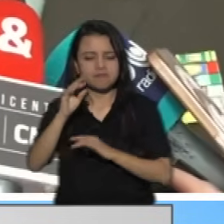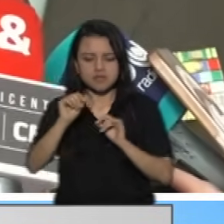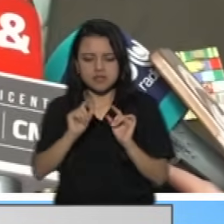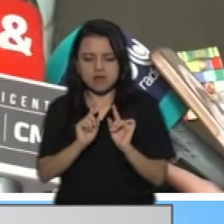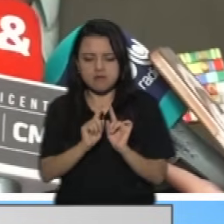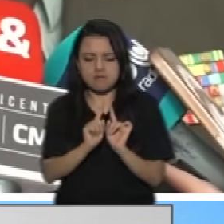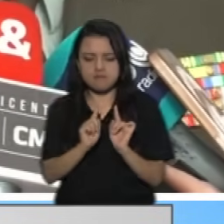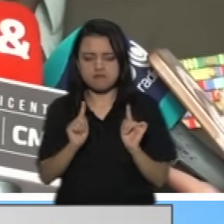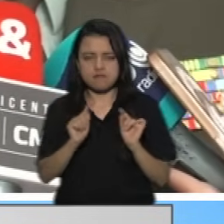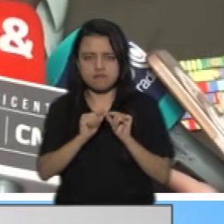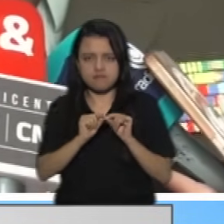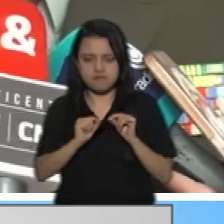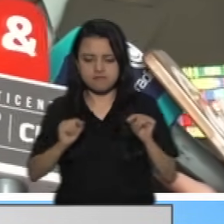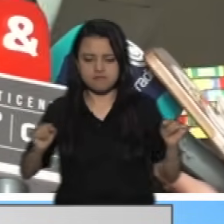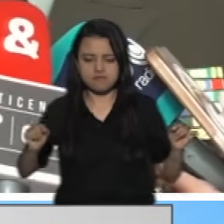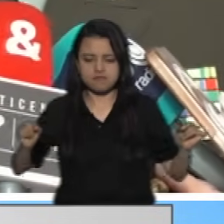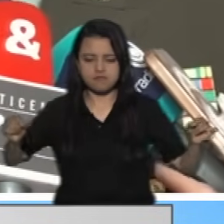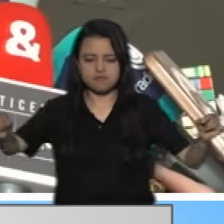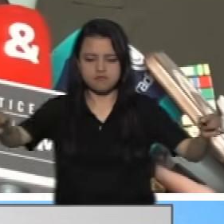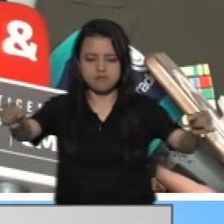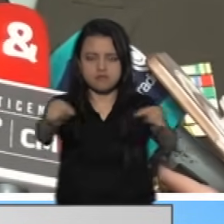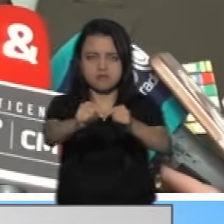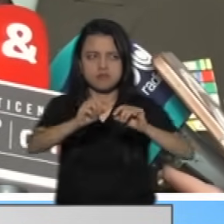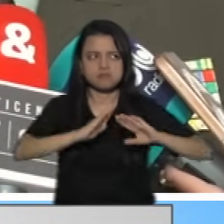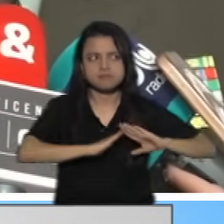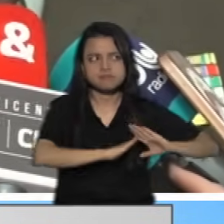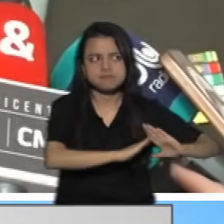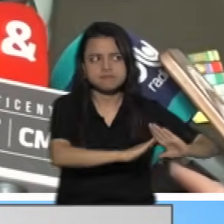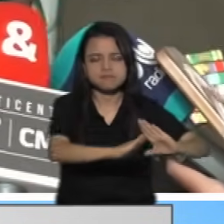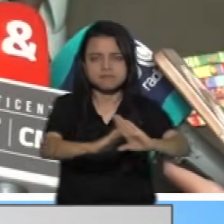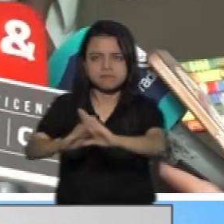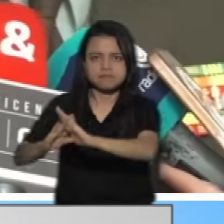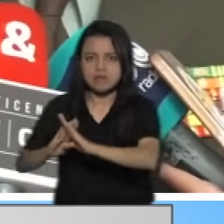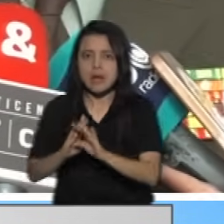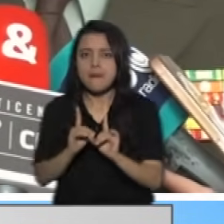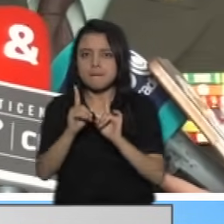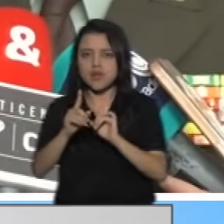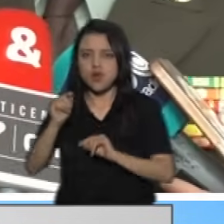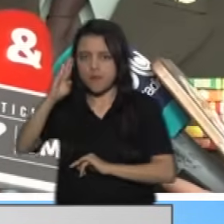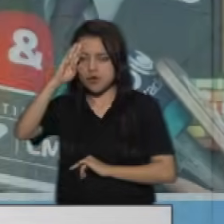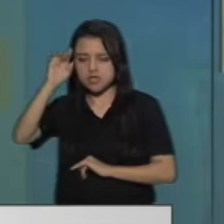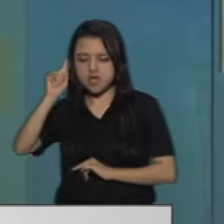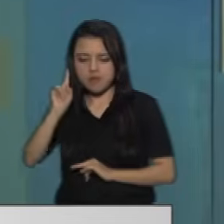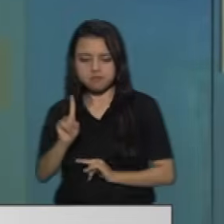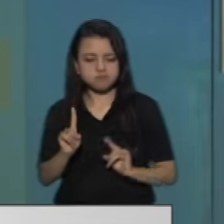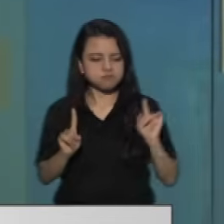para evitar hechos como estos y cualquier información que la comunidad nos pueda brindar será gran ayuda.